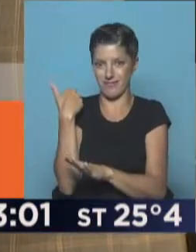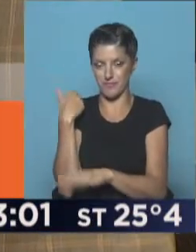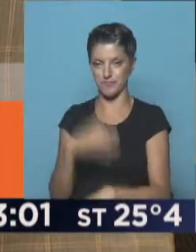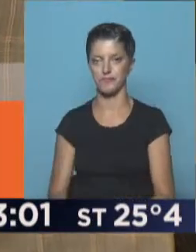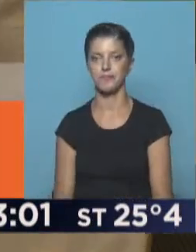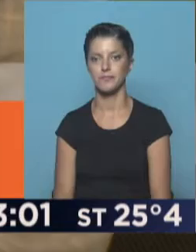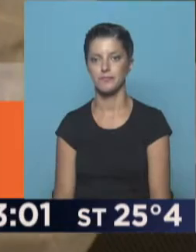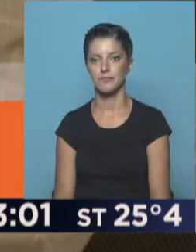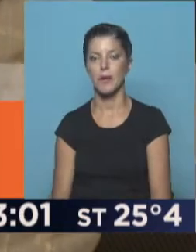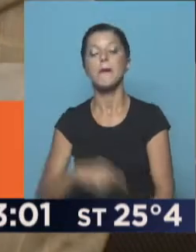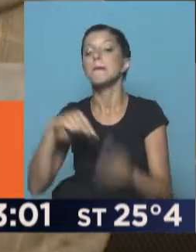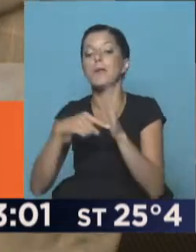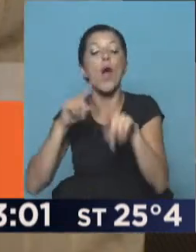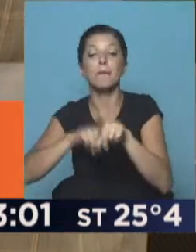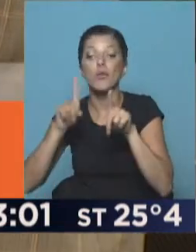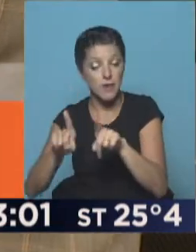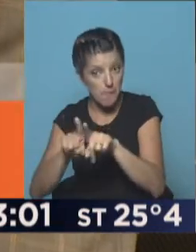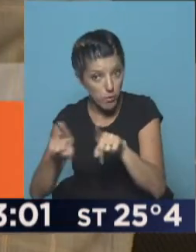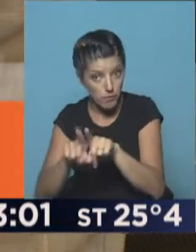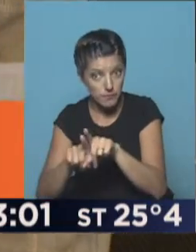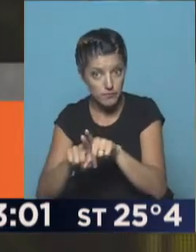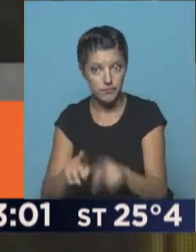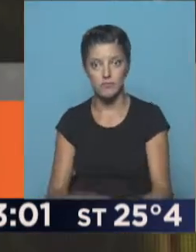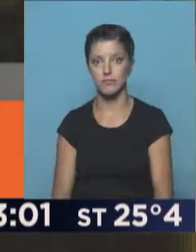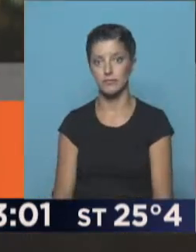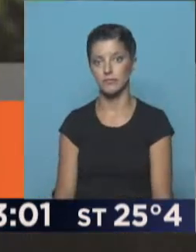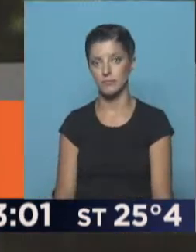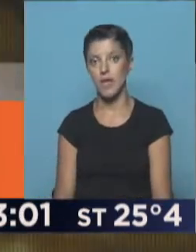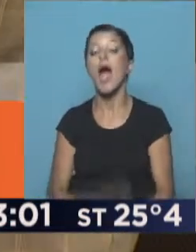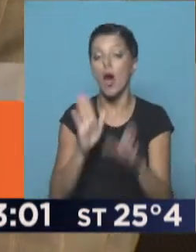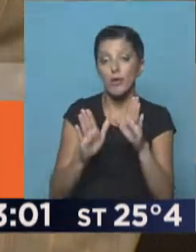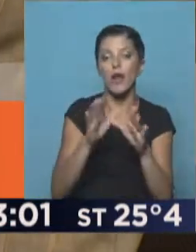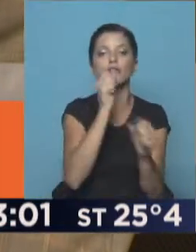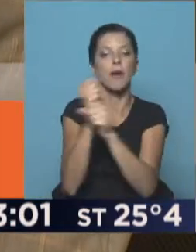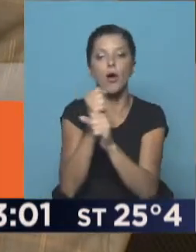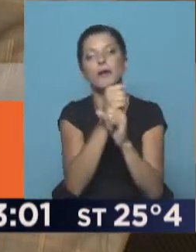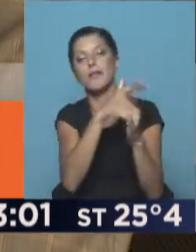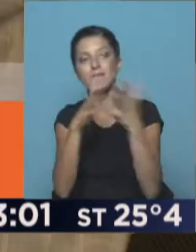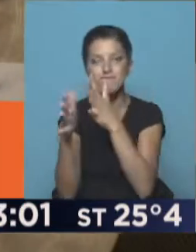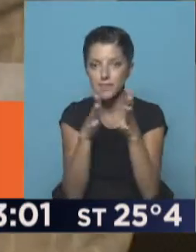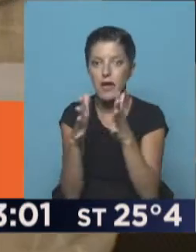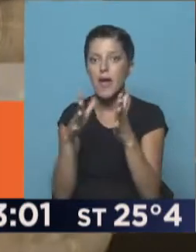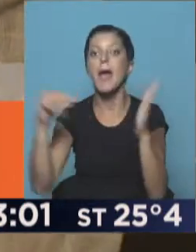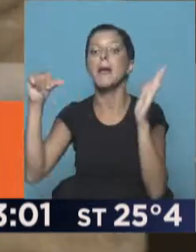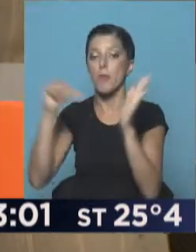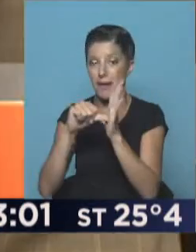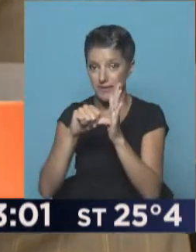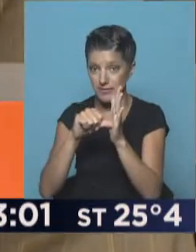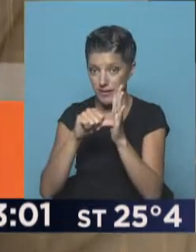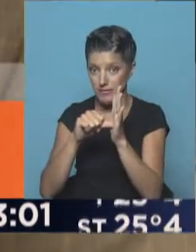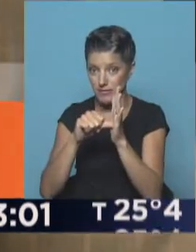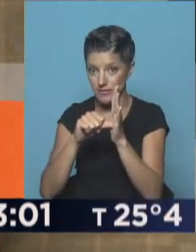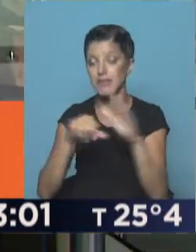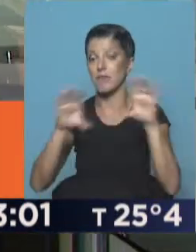correlato de eso es que los trabajadores de los países centrales, de baja o mediana calificación en los países centrales, esos tipos están